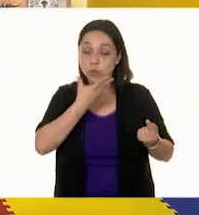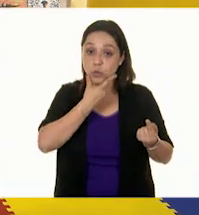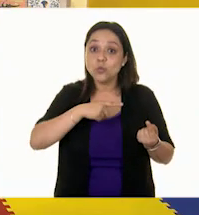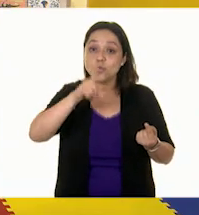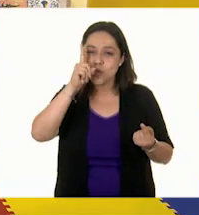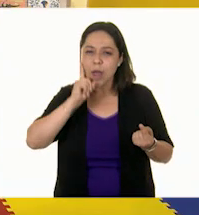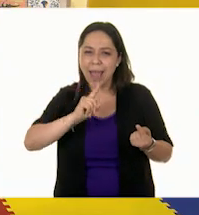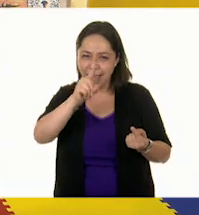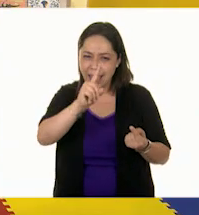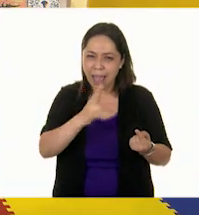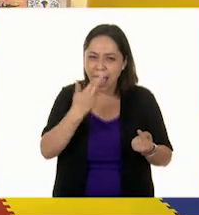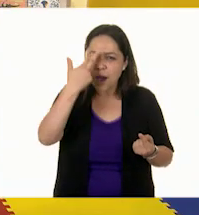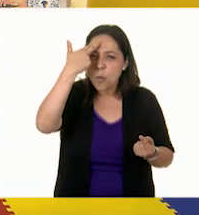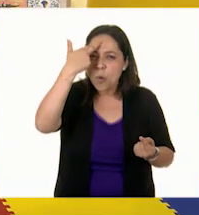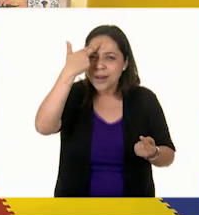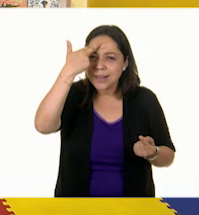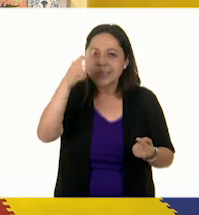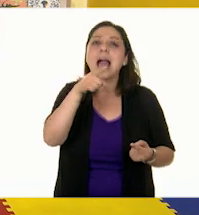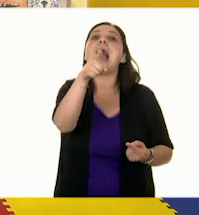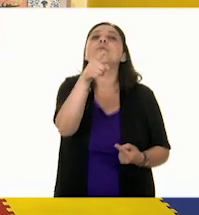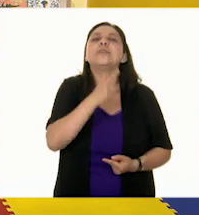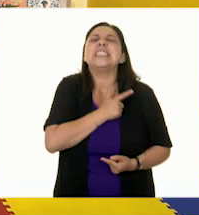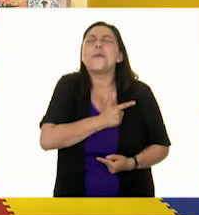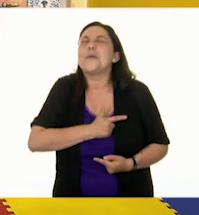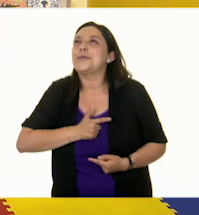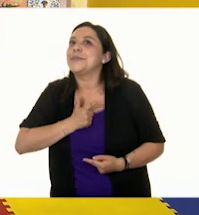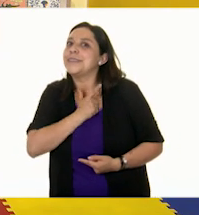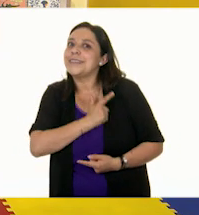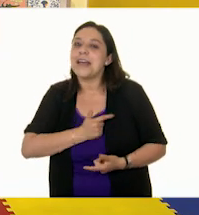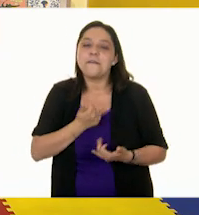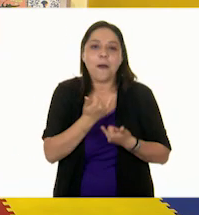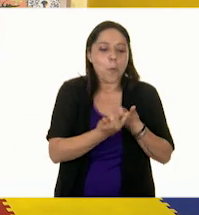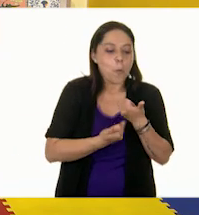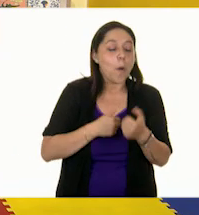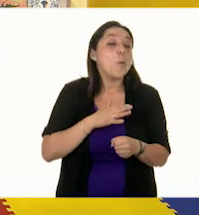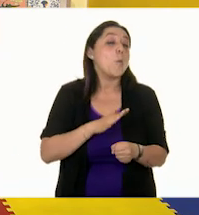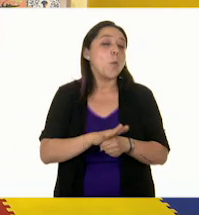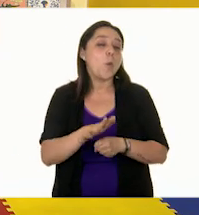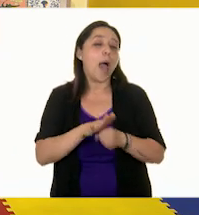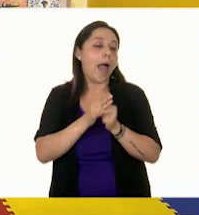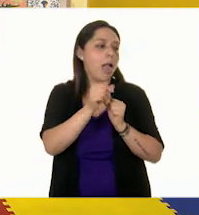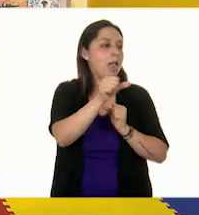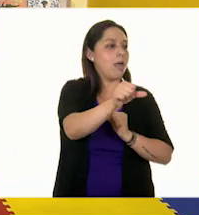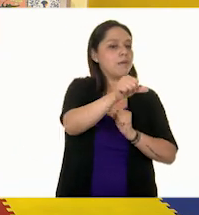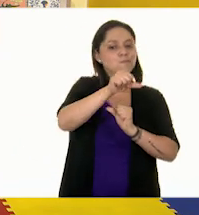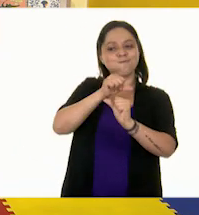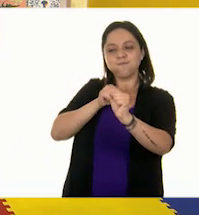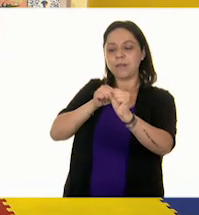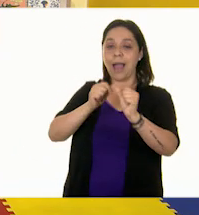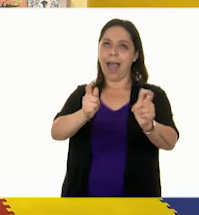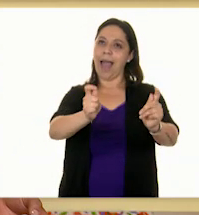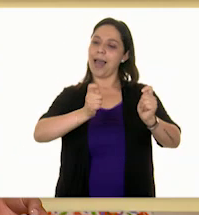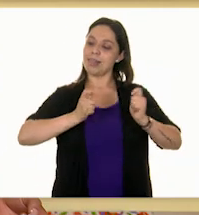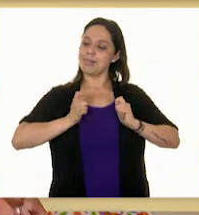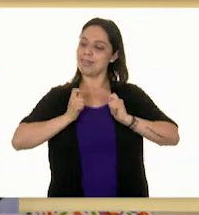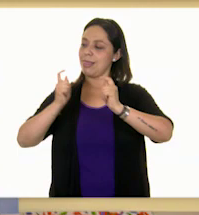¿Qué juego de roles era el que más disfrutaban? ¿Con quién jugaban?